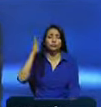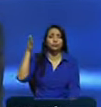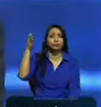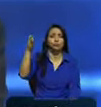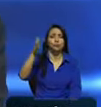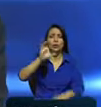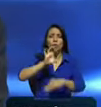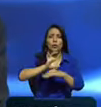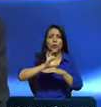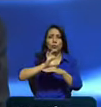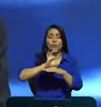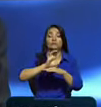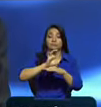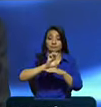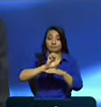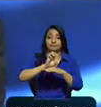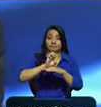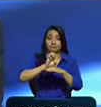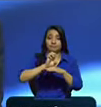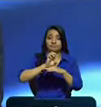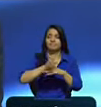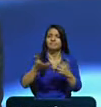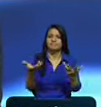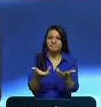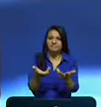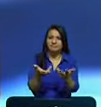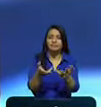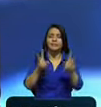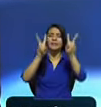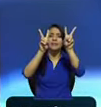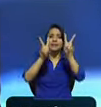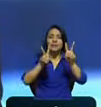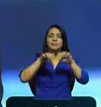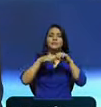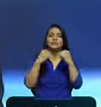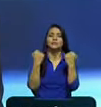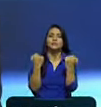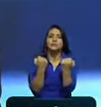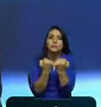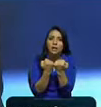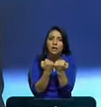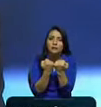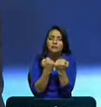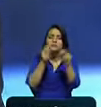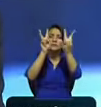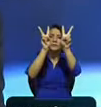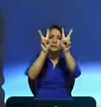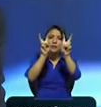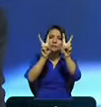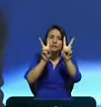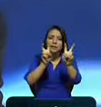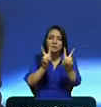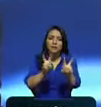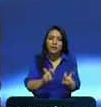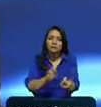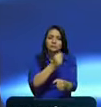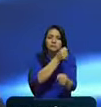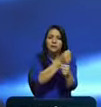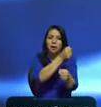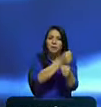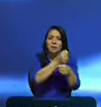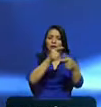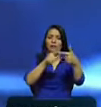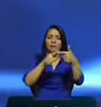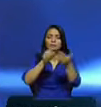país. Y gran parte de ello tiene que ver con lo social. Hay grandes temas como el empleo, la